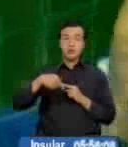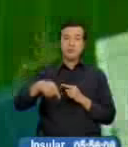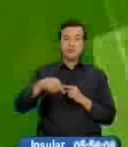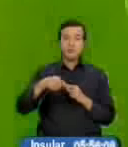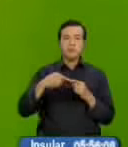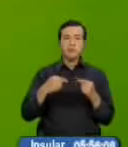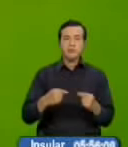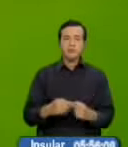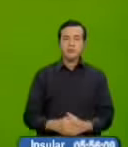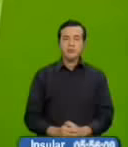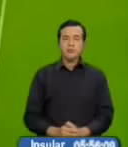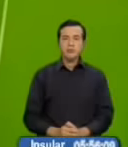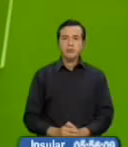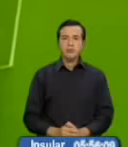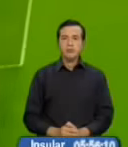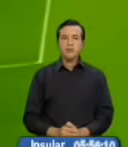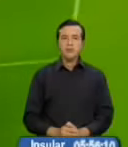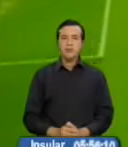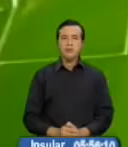ronda.